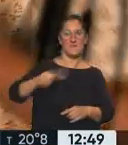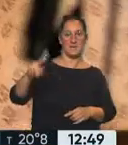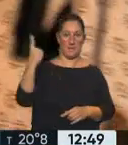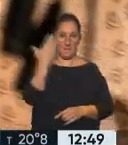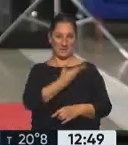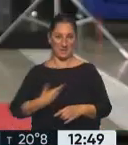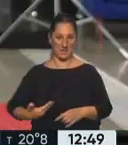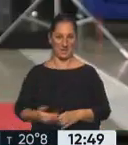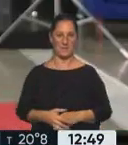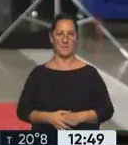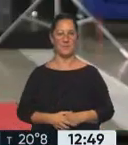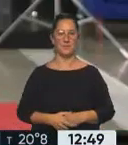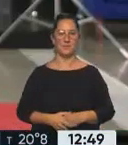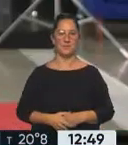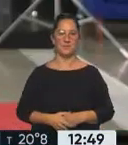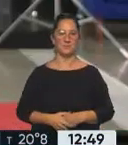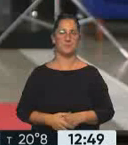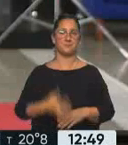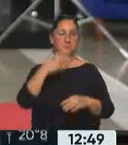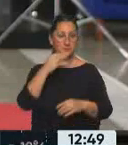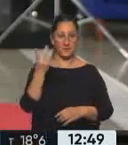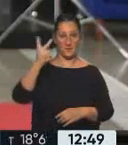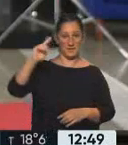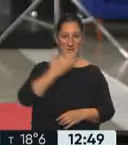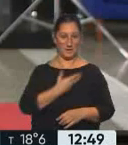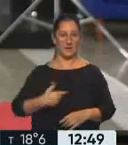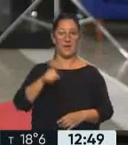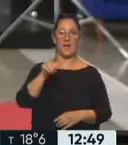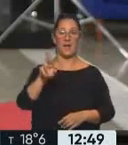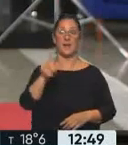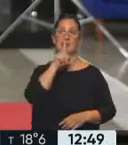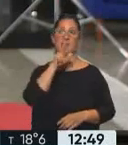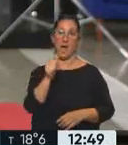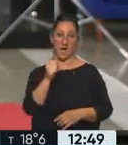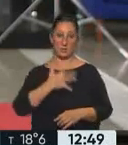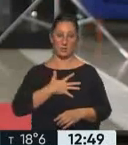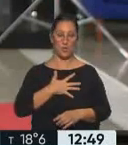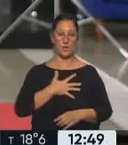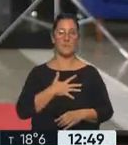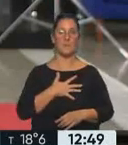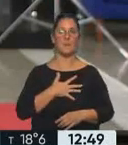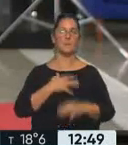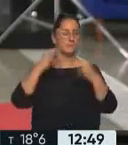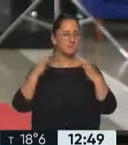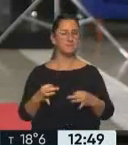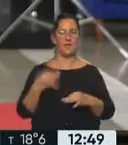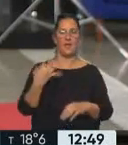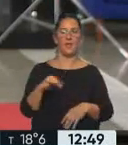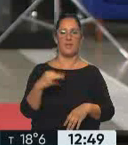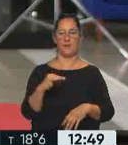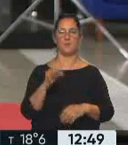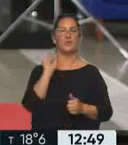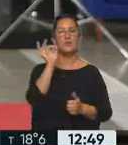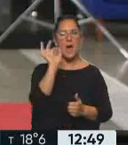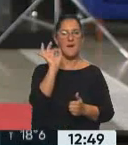RTA. En verdad, como vicepresidente de Radio Televisión Argentina, me corresponde estar al